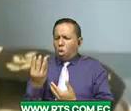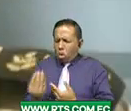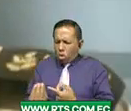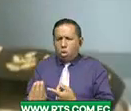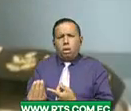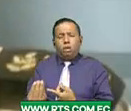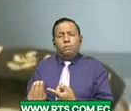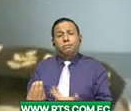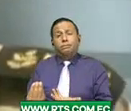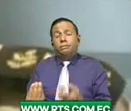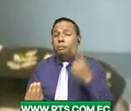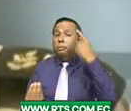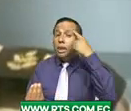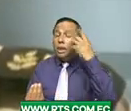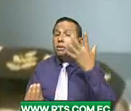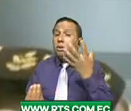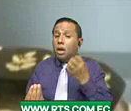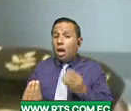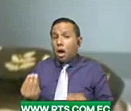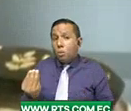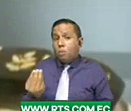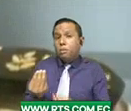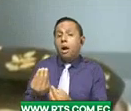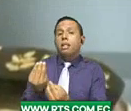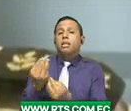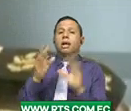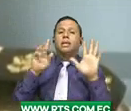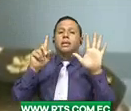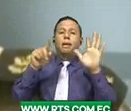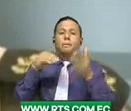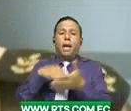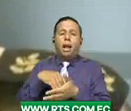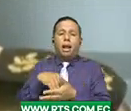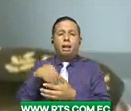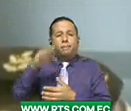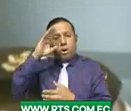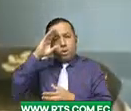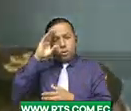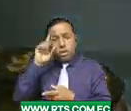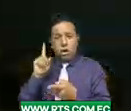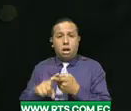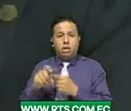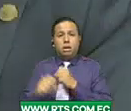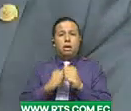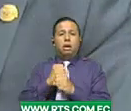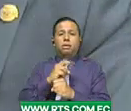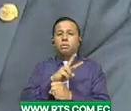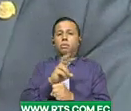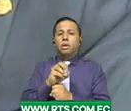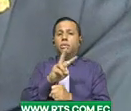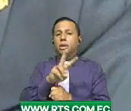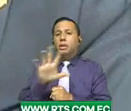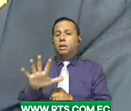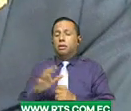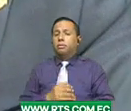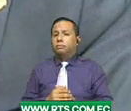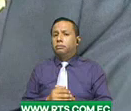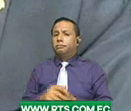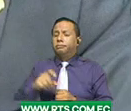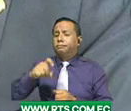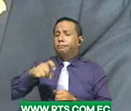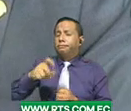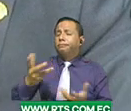Pensamos incrementar 6.000 policías adicionales hasta el 2025. Necesitaríamos tener aproximadamente